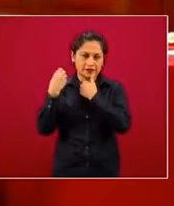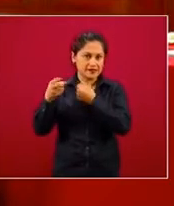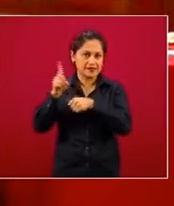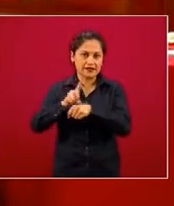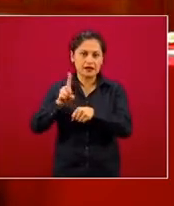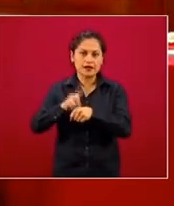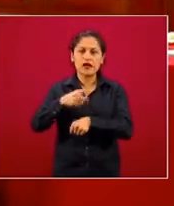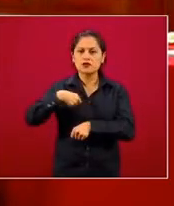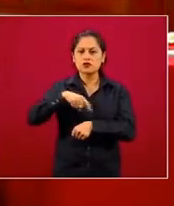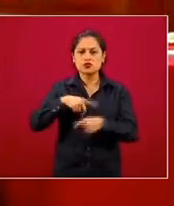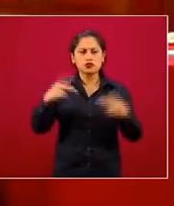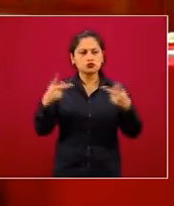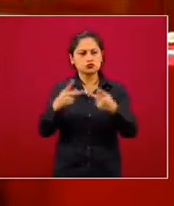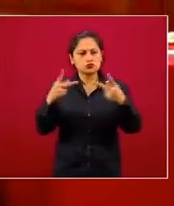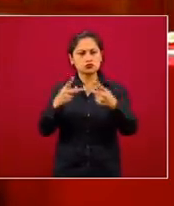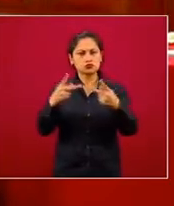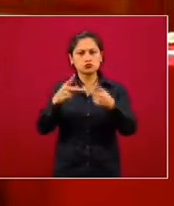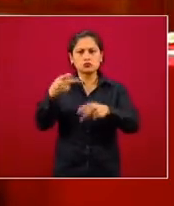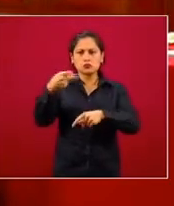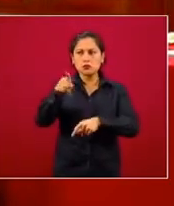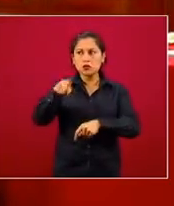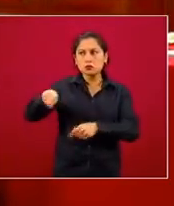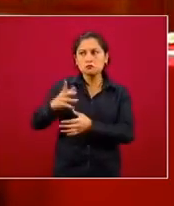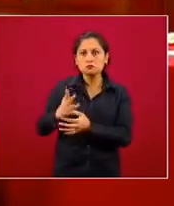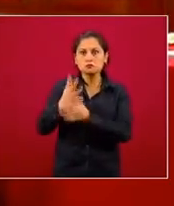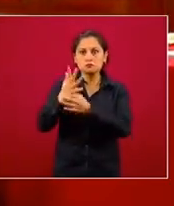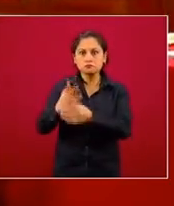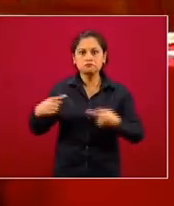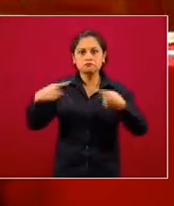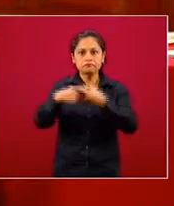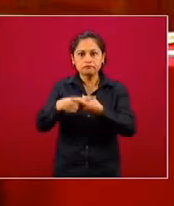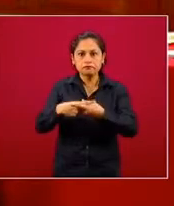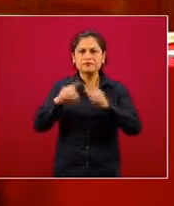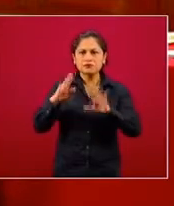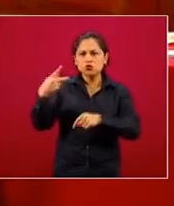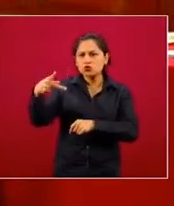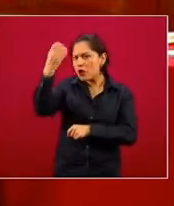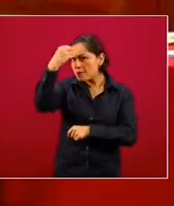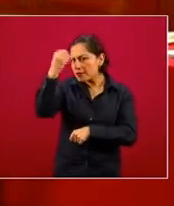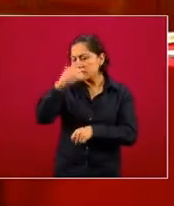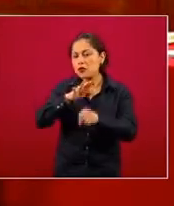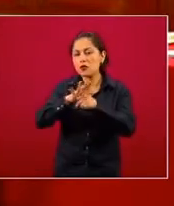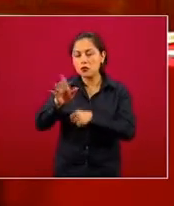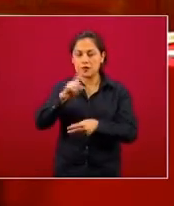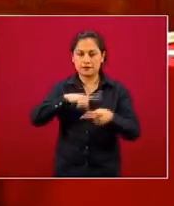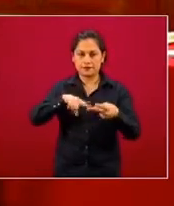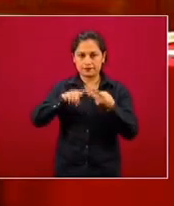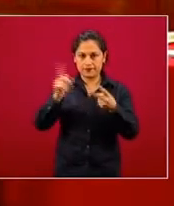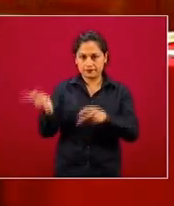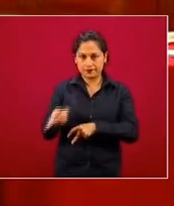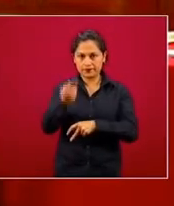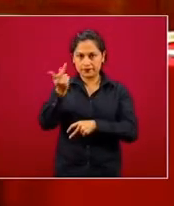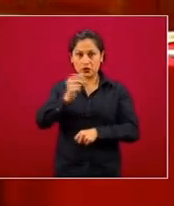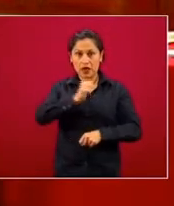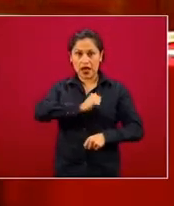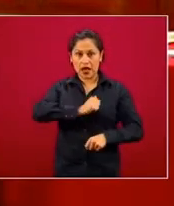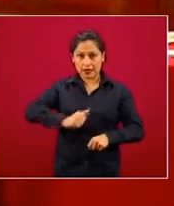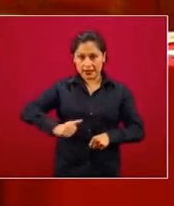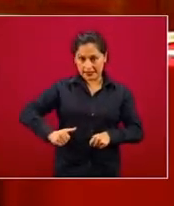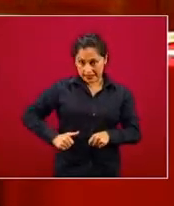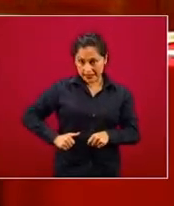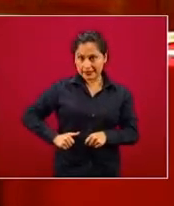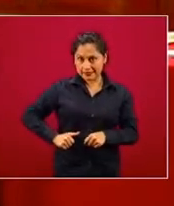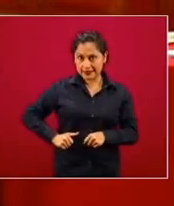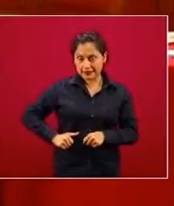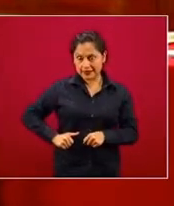opinion? discordancia. ¿Qué My opinión le second merece question esto? Y is, la segunda para usted, ¿cuáles serían las alcaldías que saldrían primero de you're esta planning